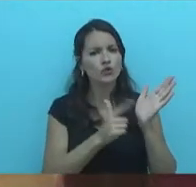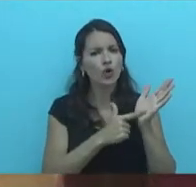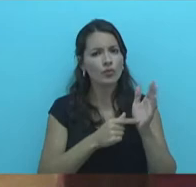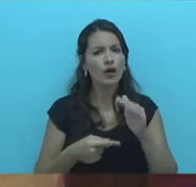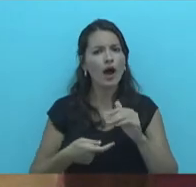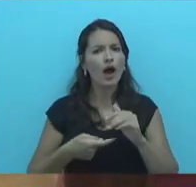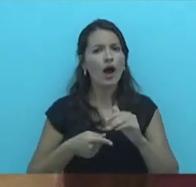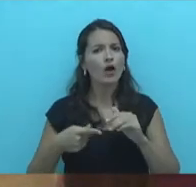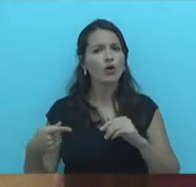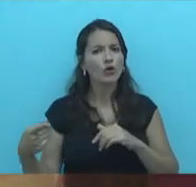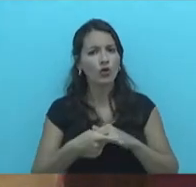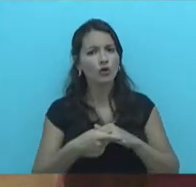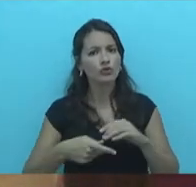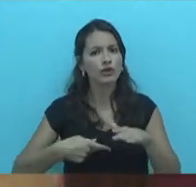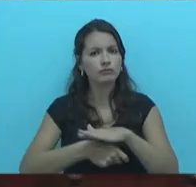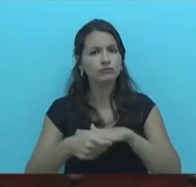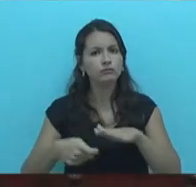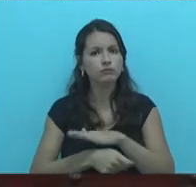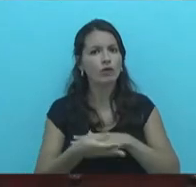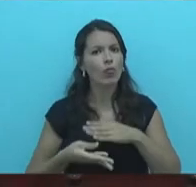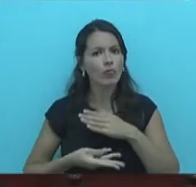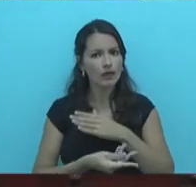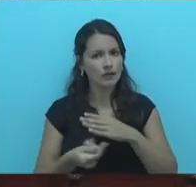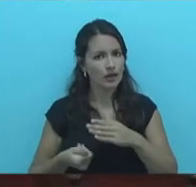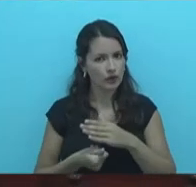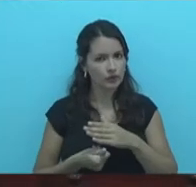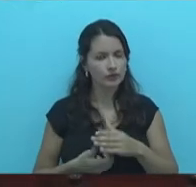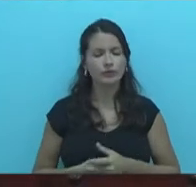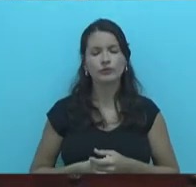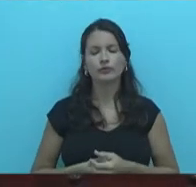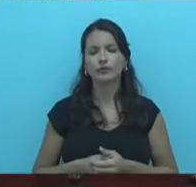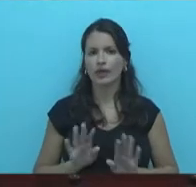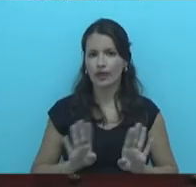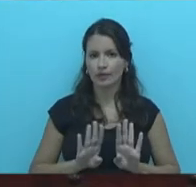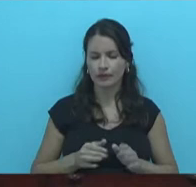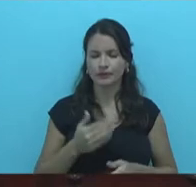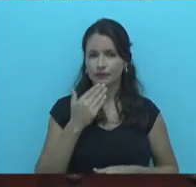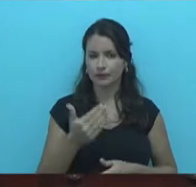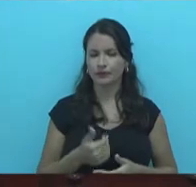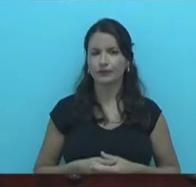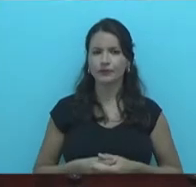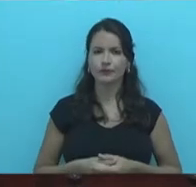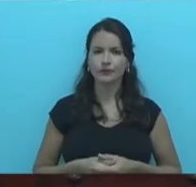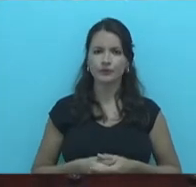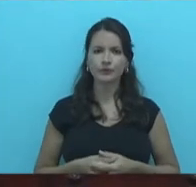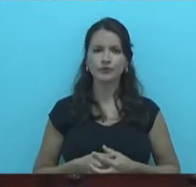como internacionales. Bien. Nada más. Gracias, diputado. Diputado Giustiniani, tiene usted la palabra.